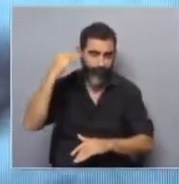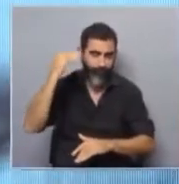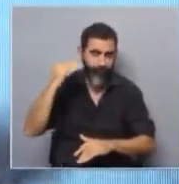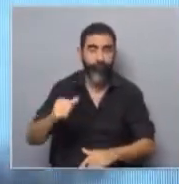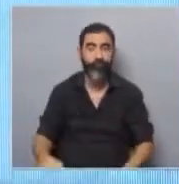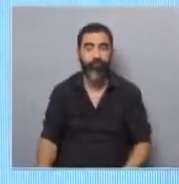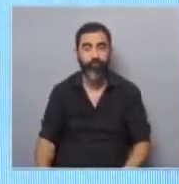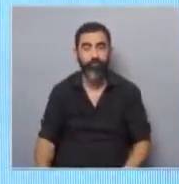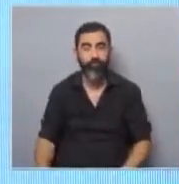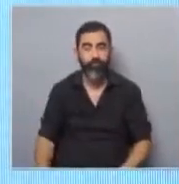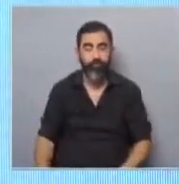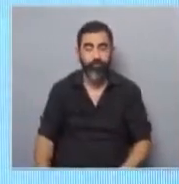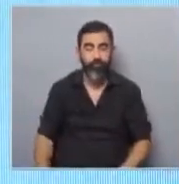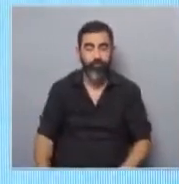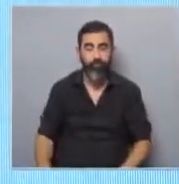he encontrado,